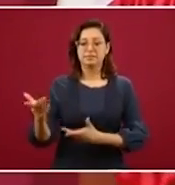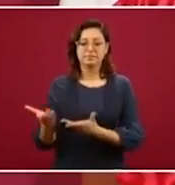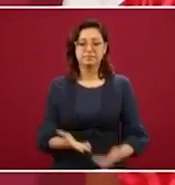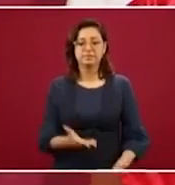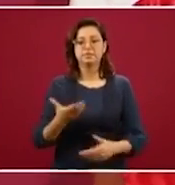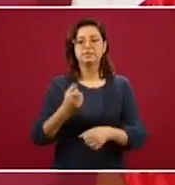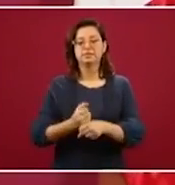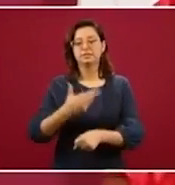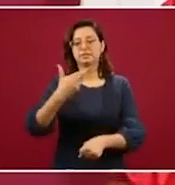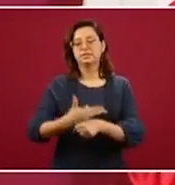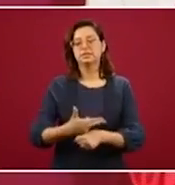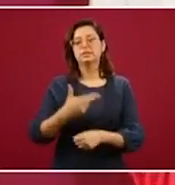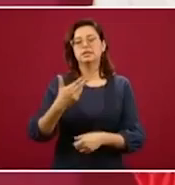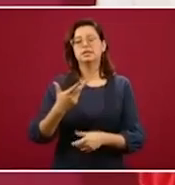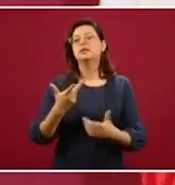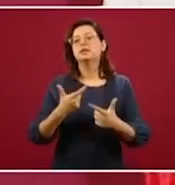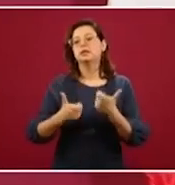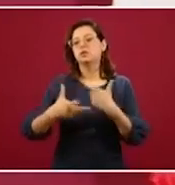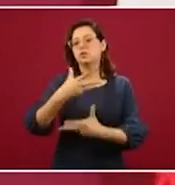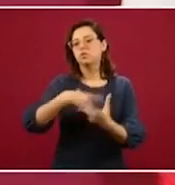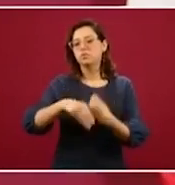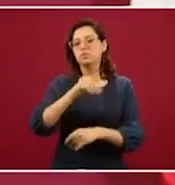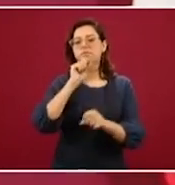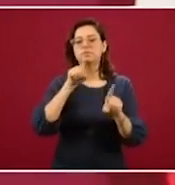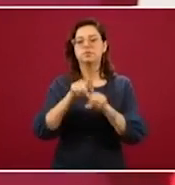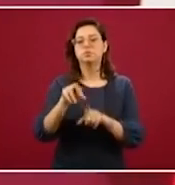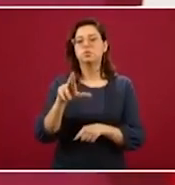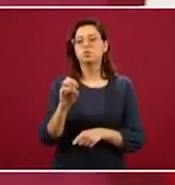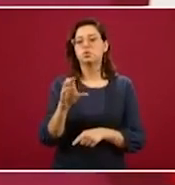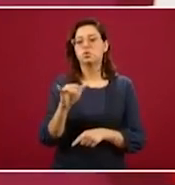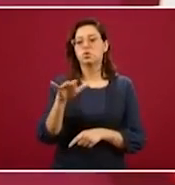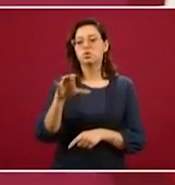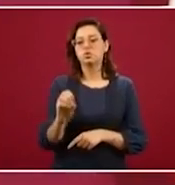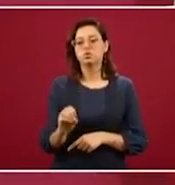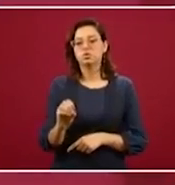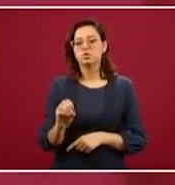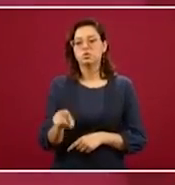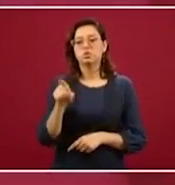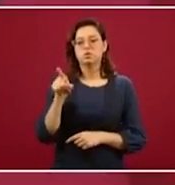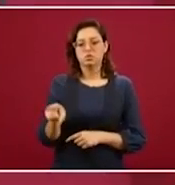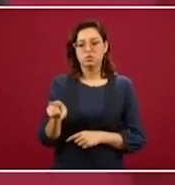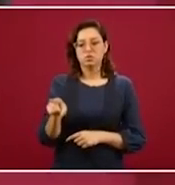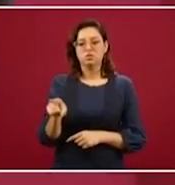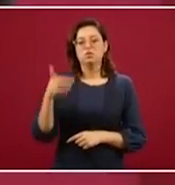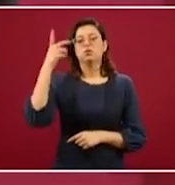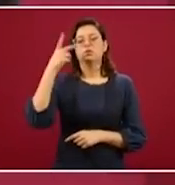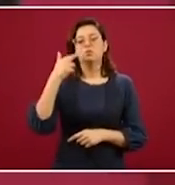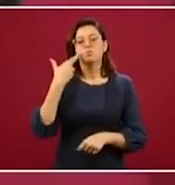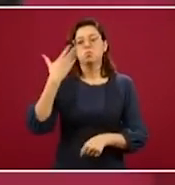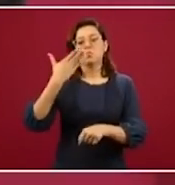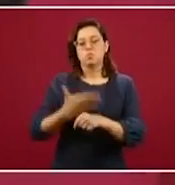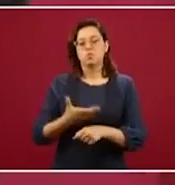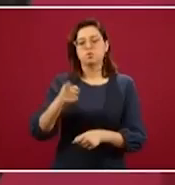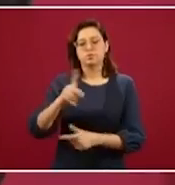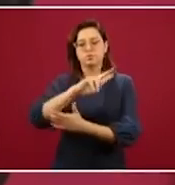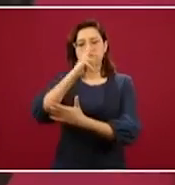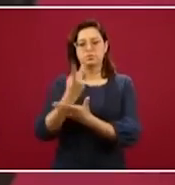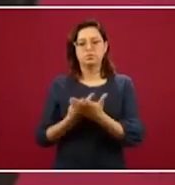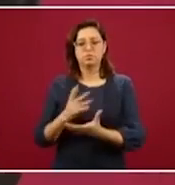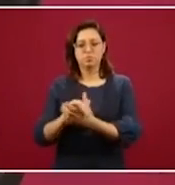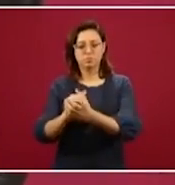y Rocío Mejía, que es la responsable de este